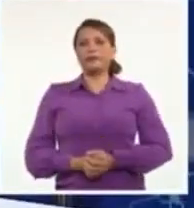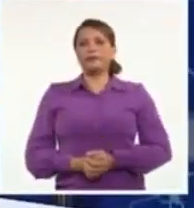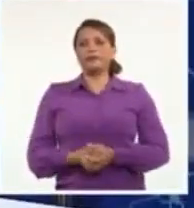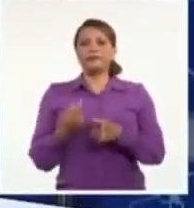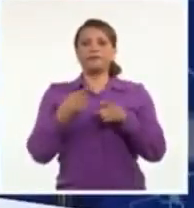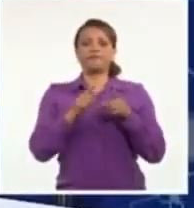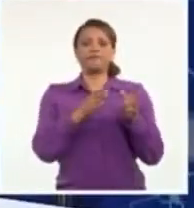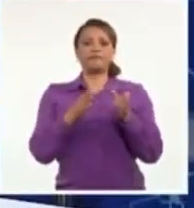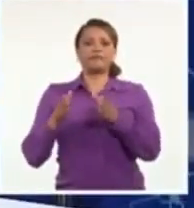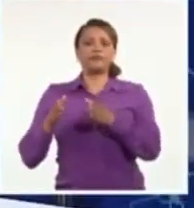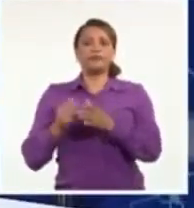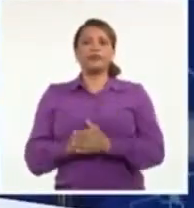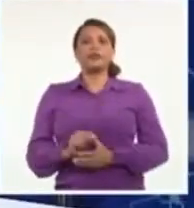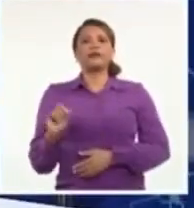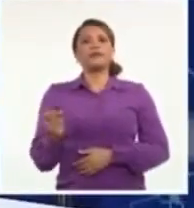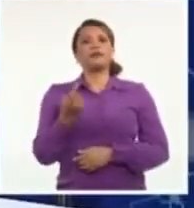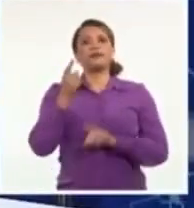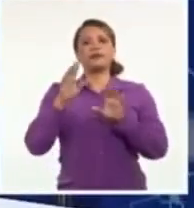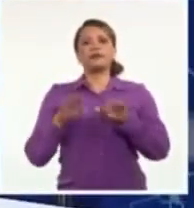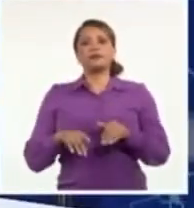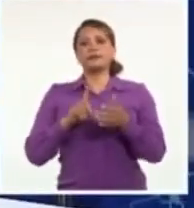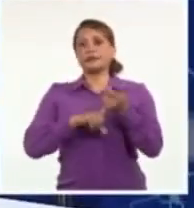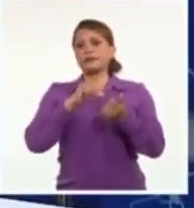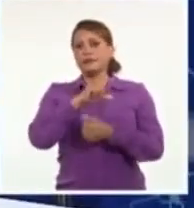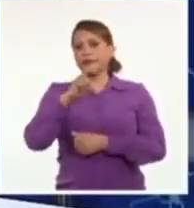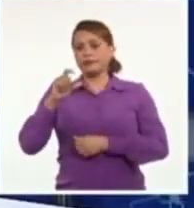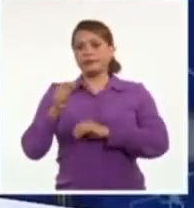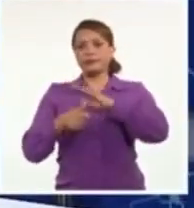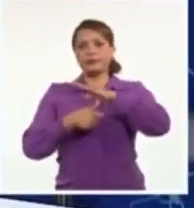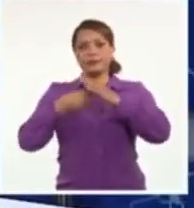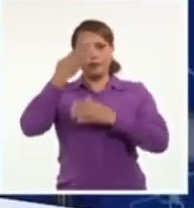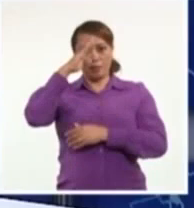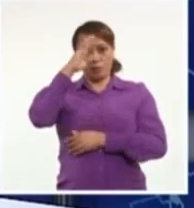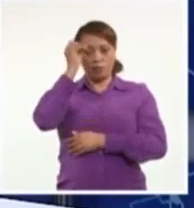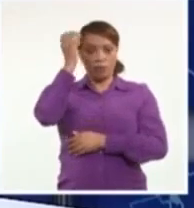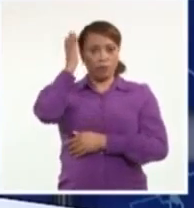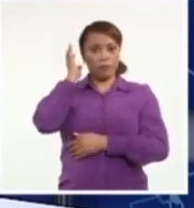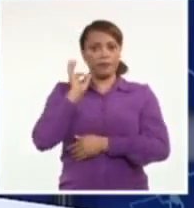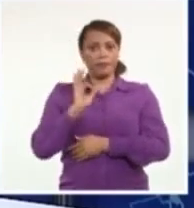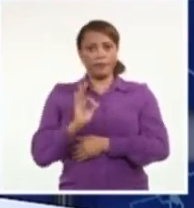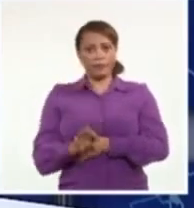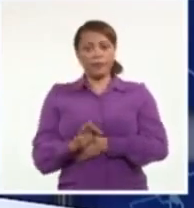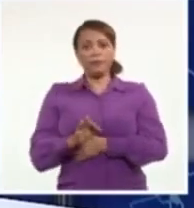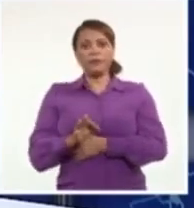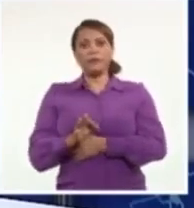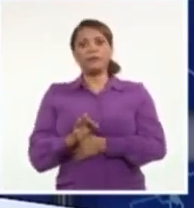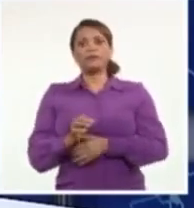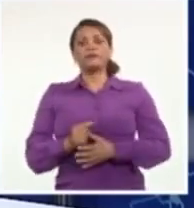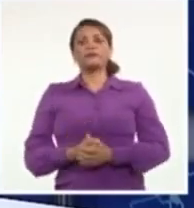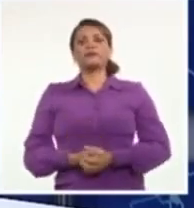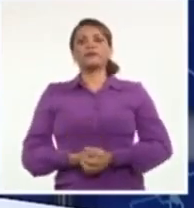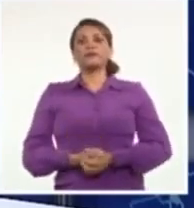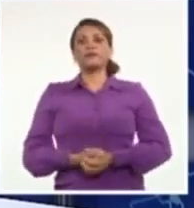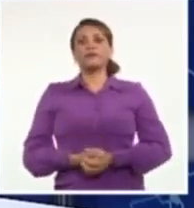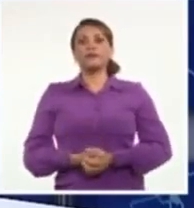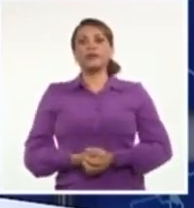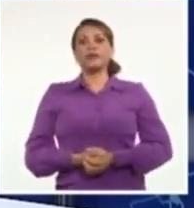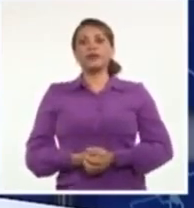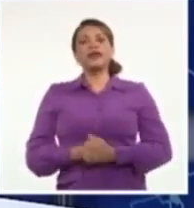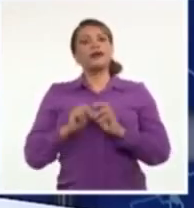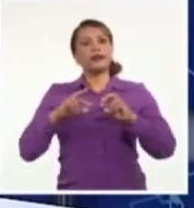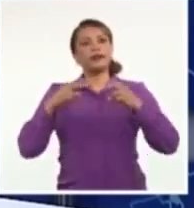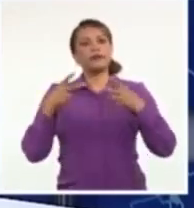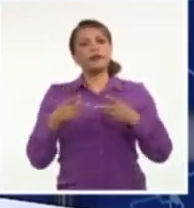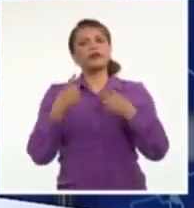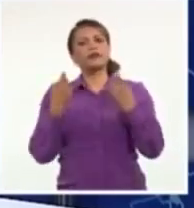Y en otros temas, el primer secretario del Comité Central del Partido y presidente de la República de Cuba, Miguel Díaz-Canel Bermúdez, reiteró hoy